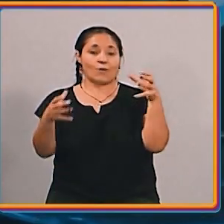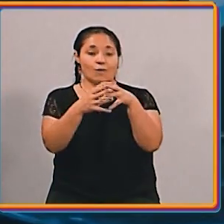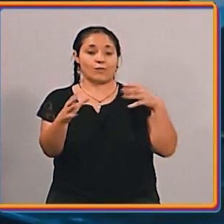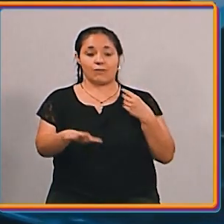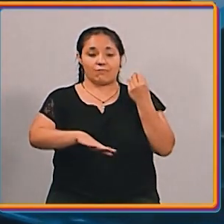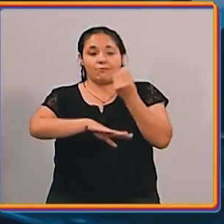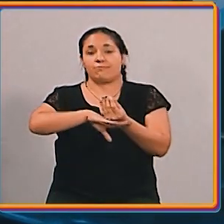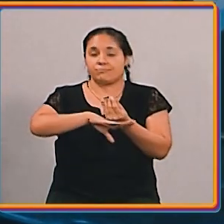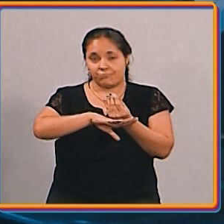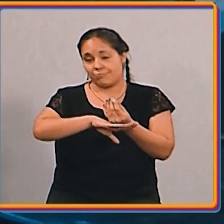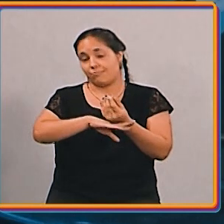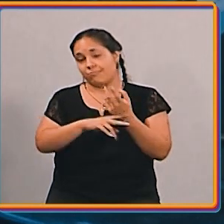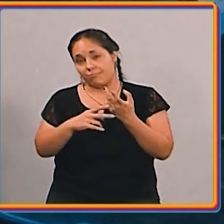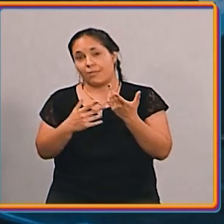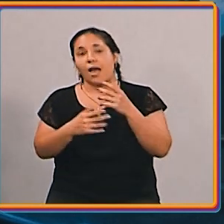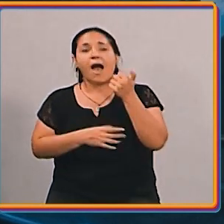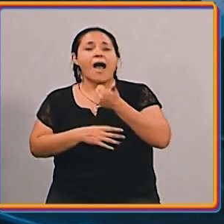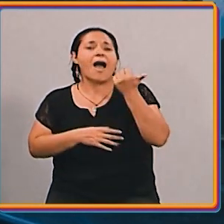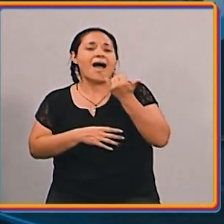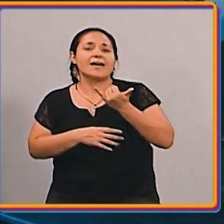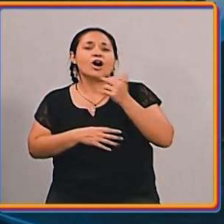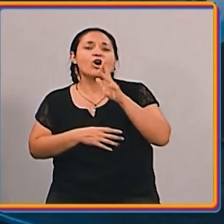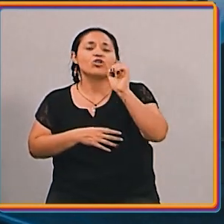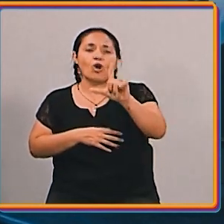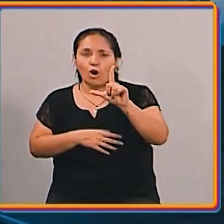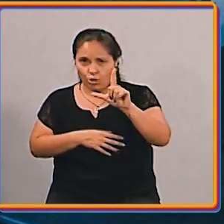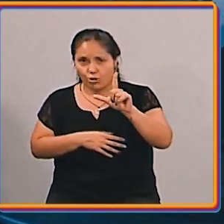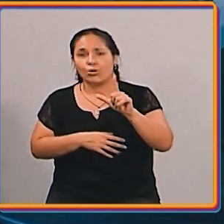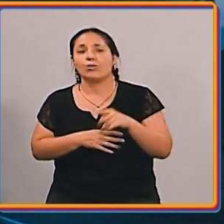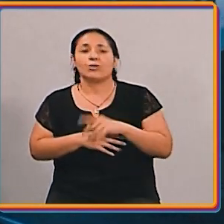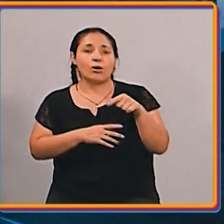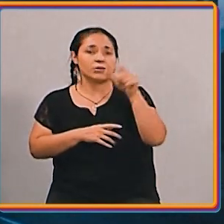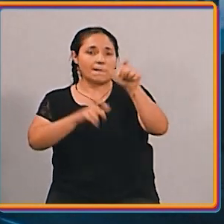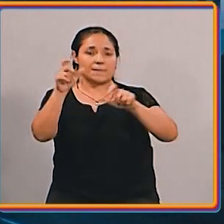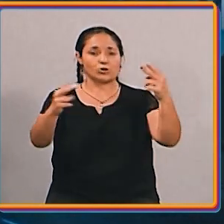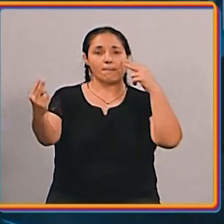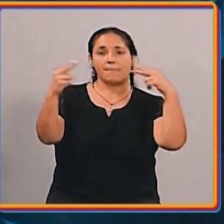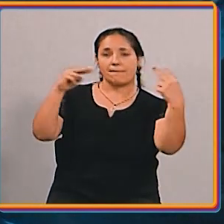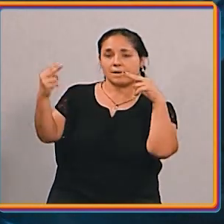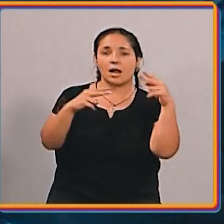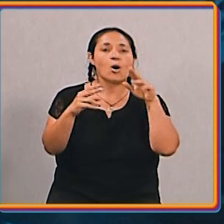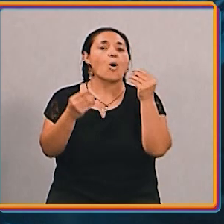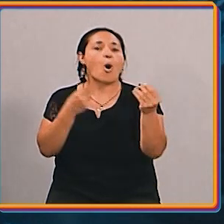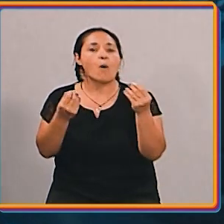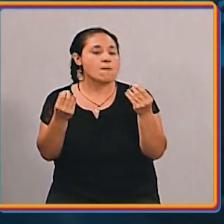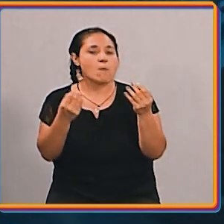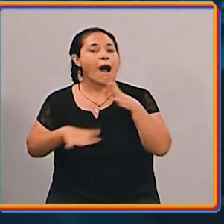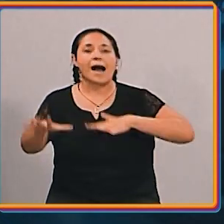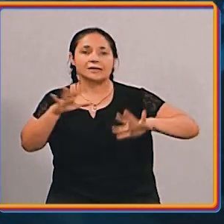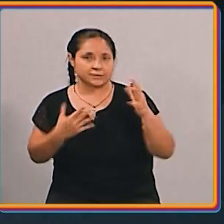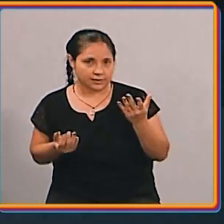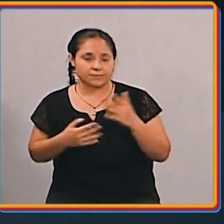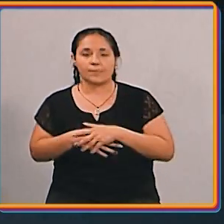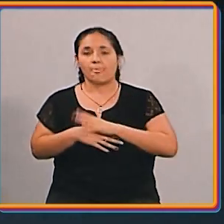Cuando habitamos un grupo, cualquier grupo, asumimos un rol y nos enfrentamos a las expectativas de los demás y cómo esperan que lo